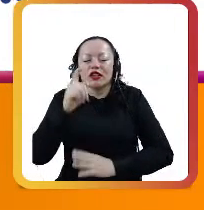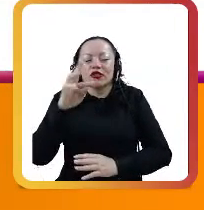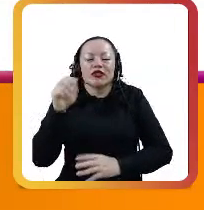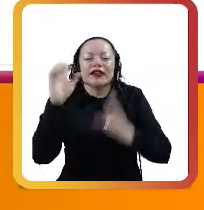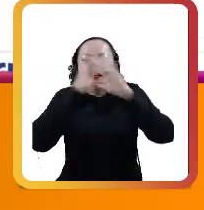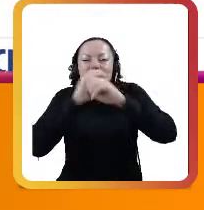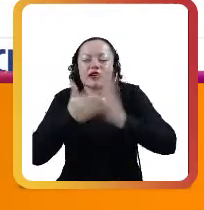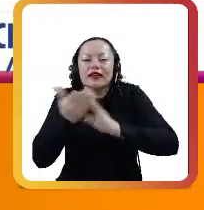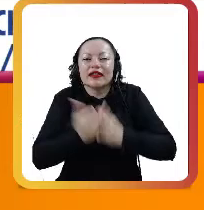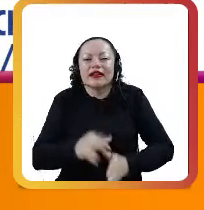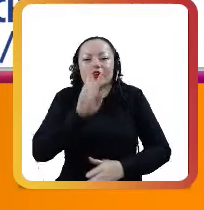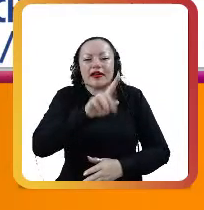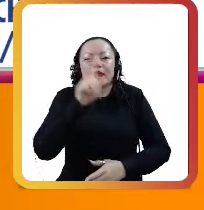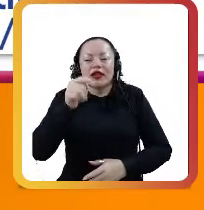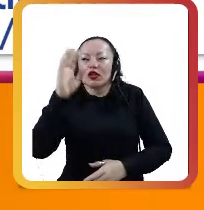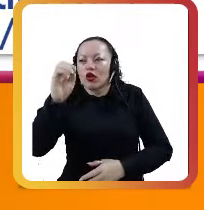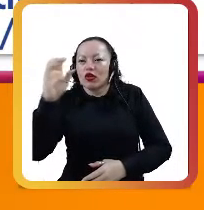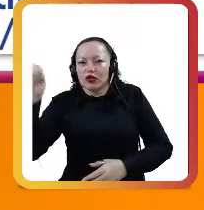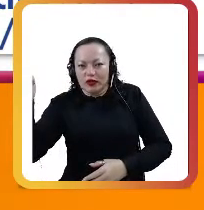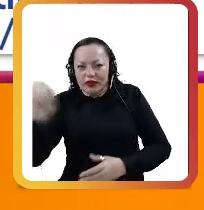Noche, 21-00,